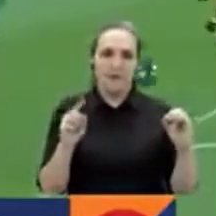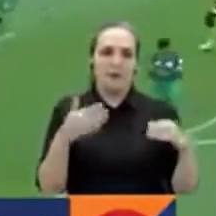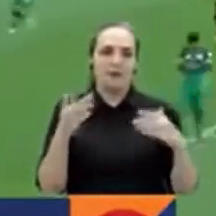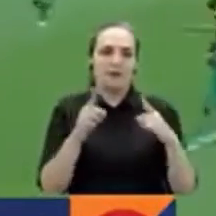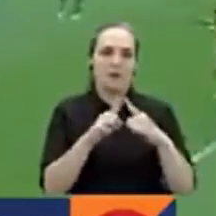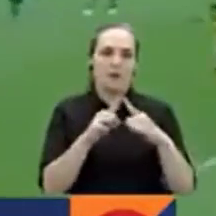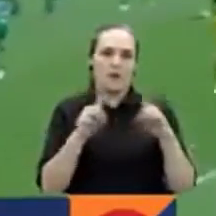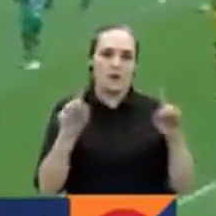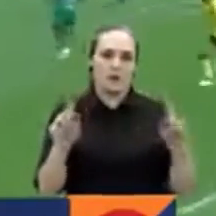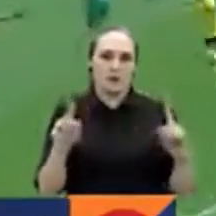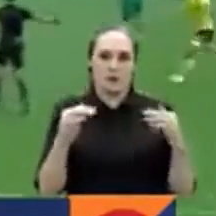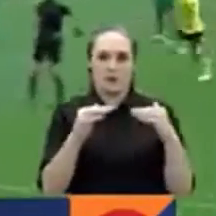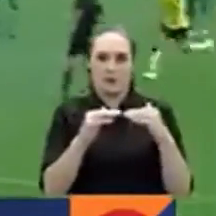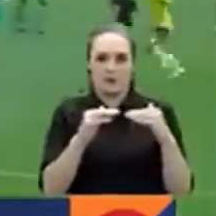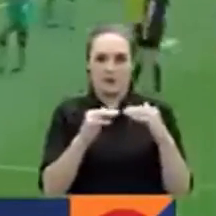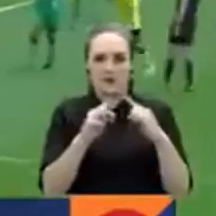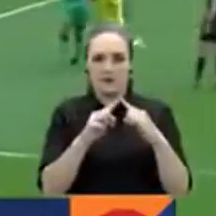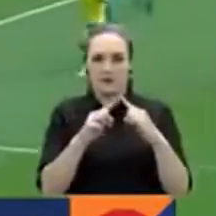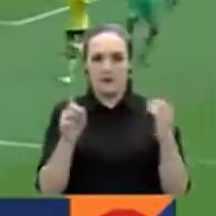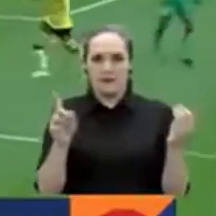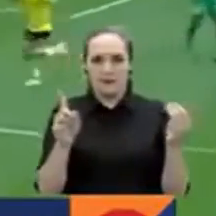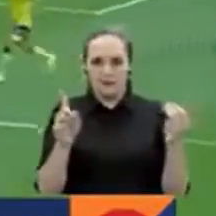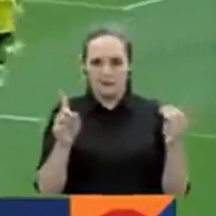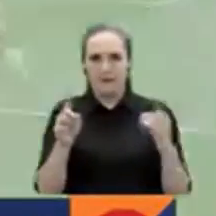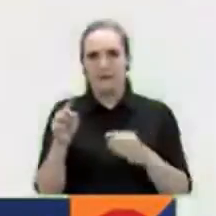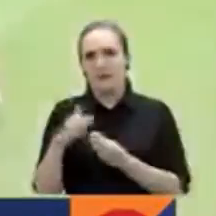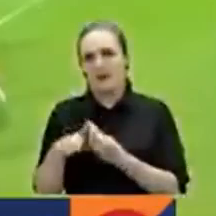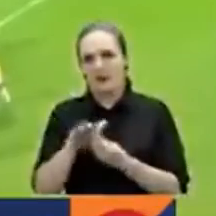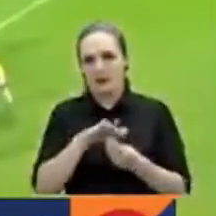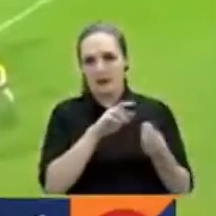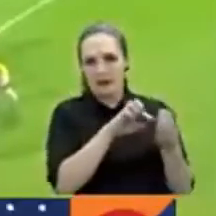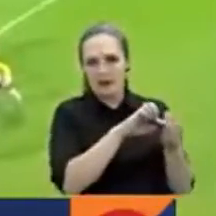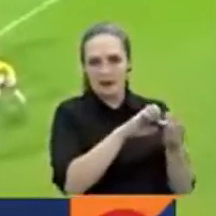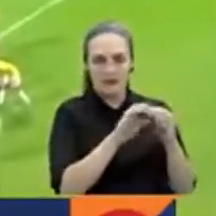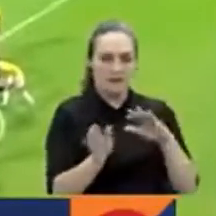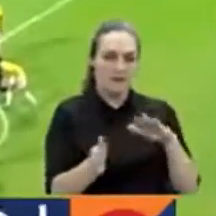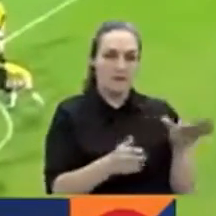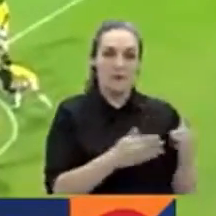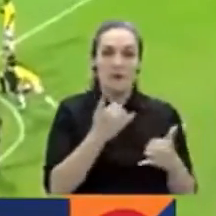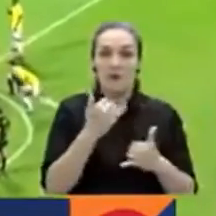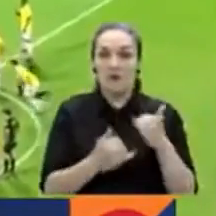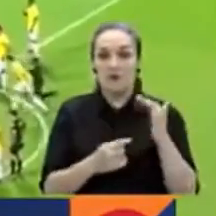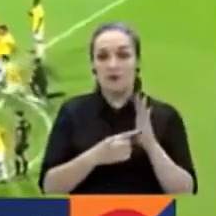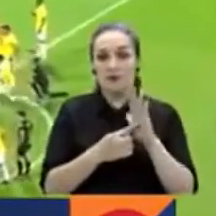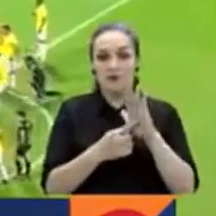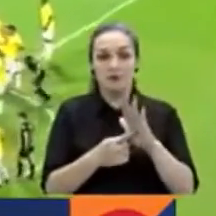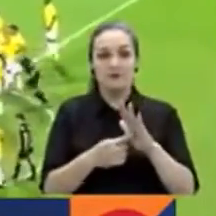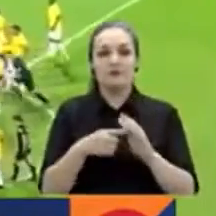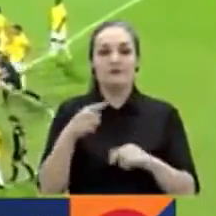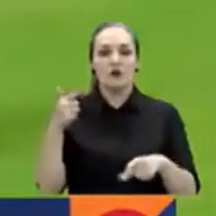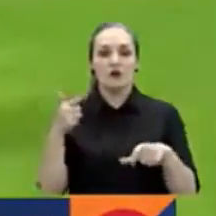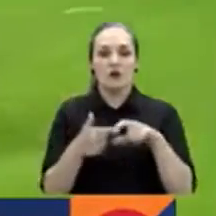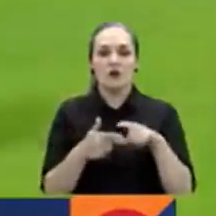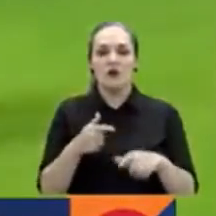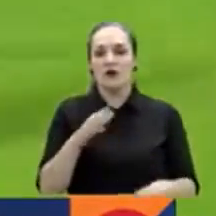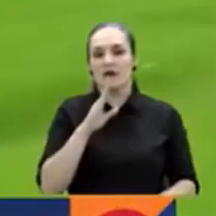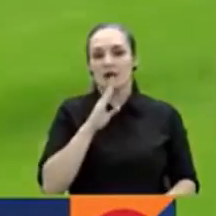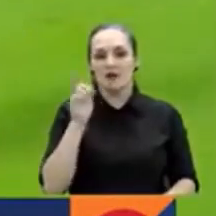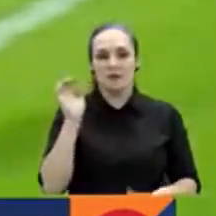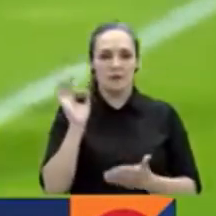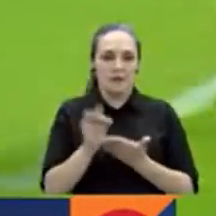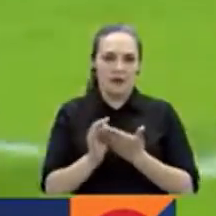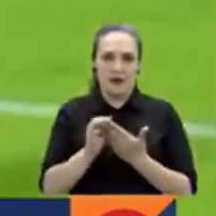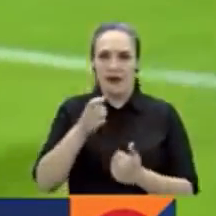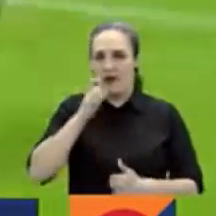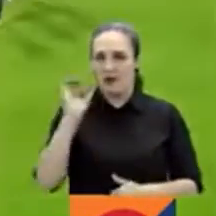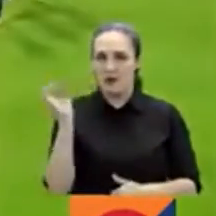darle cifras concretas al resultado, 1-1 entre La Equidad y Alianza Petrolera. Y cerramos con la anotación de David Lemos para la victoria del Once